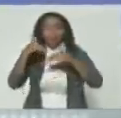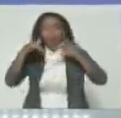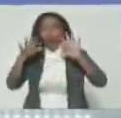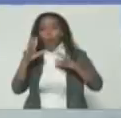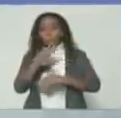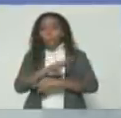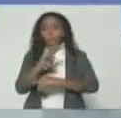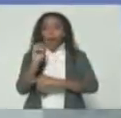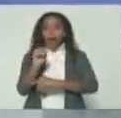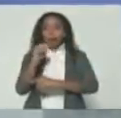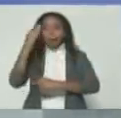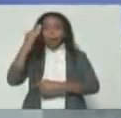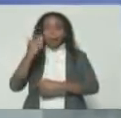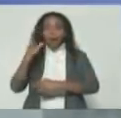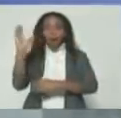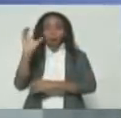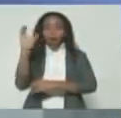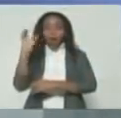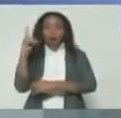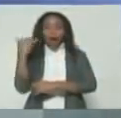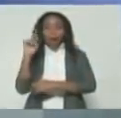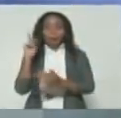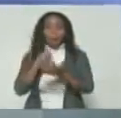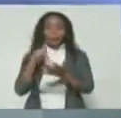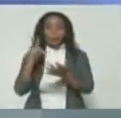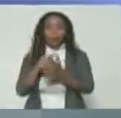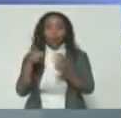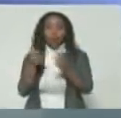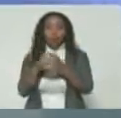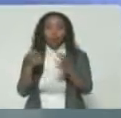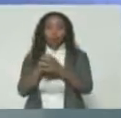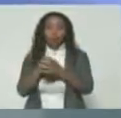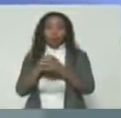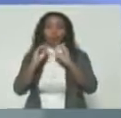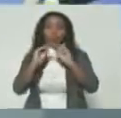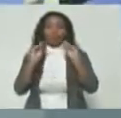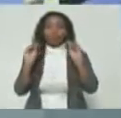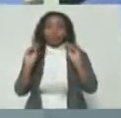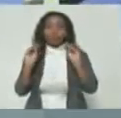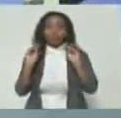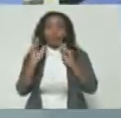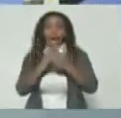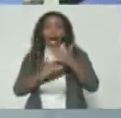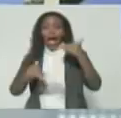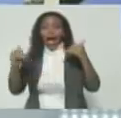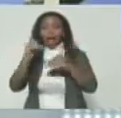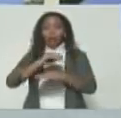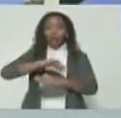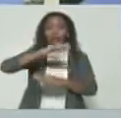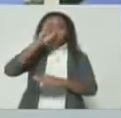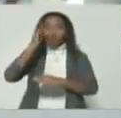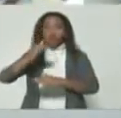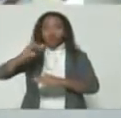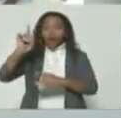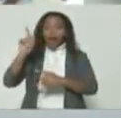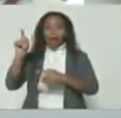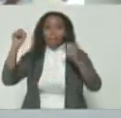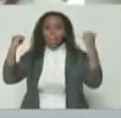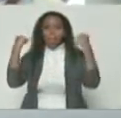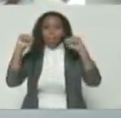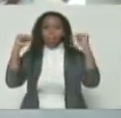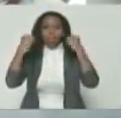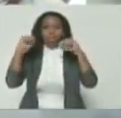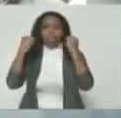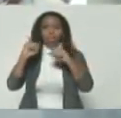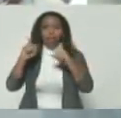20 paramilitares colombianos estaban en el sector Los Alpes, llamados así, las alturas, las montañas. Y que ahí entrenaban a los